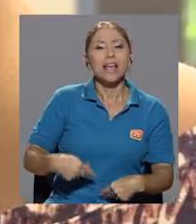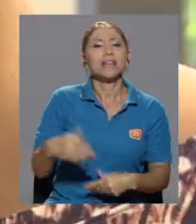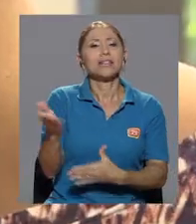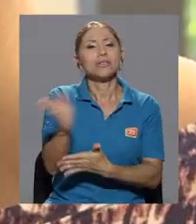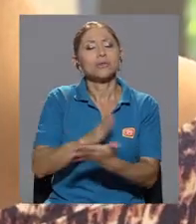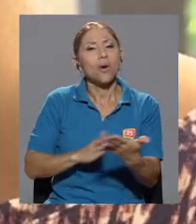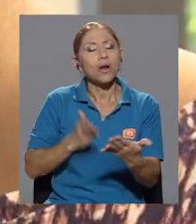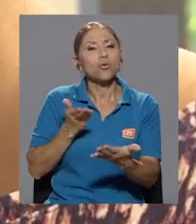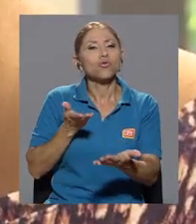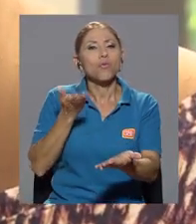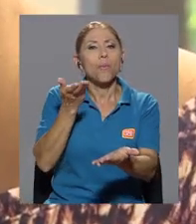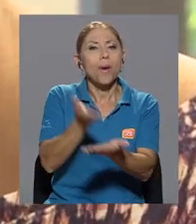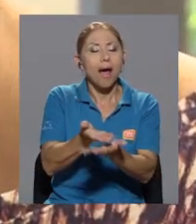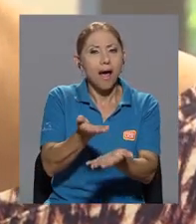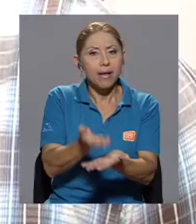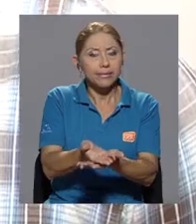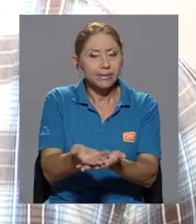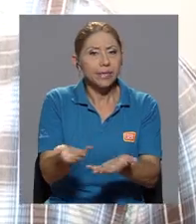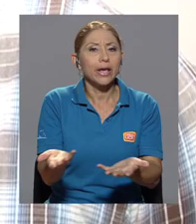planteos un poco